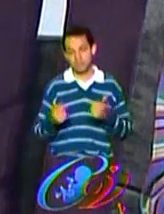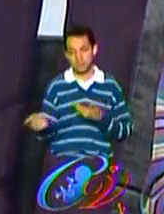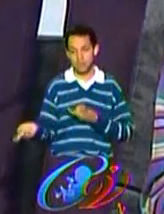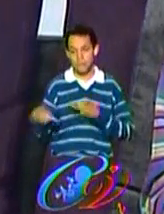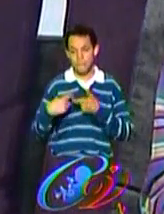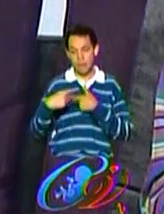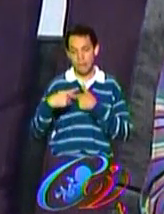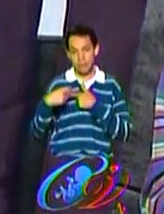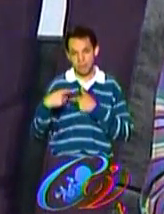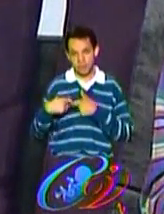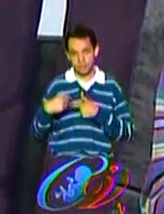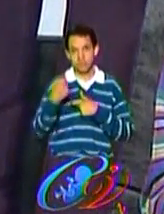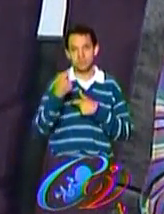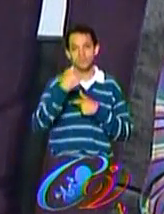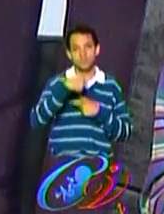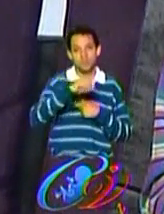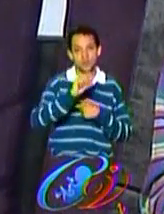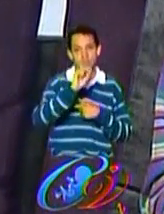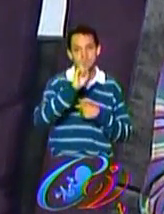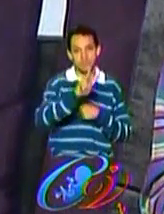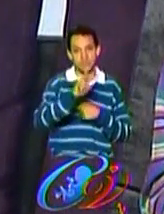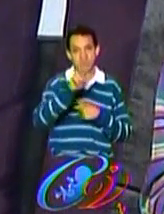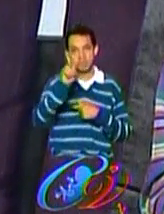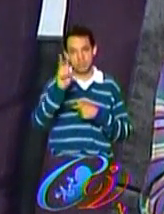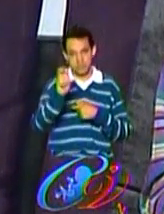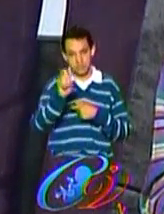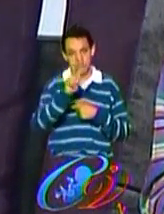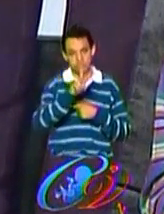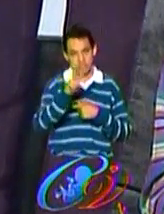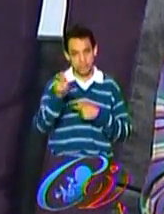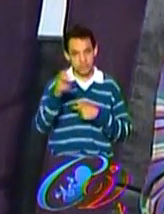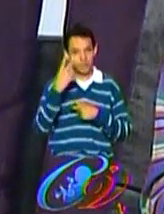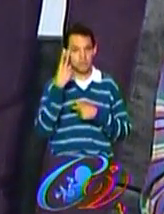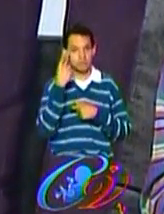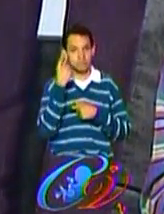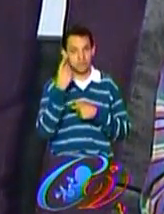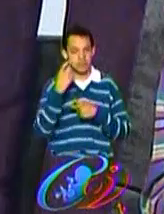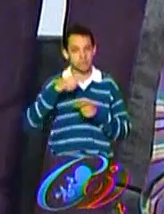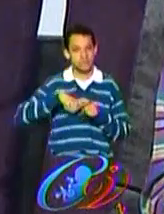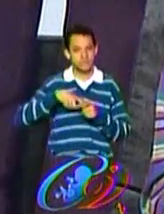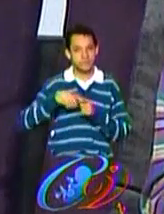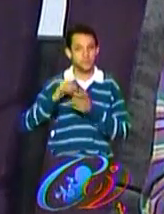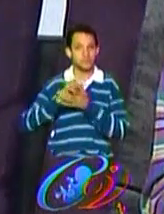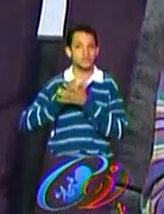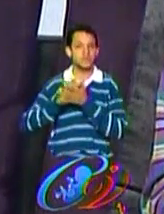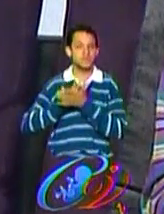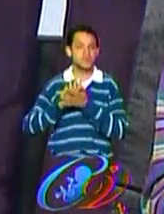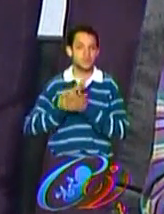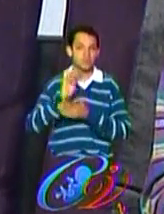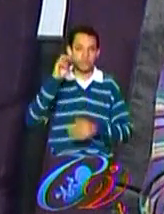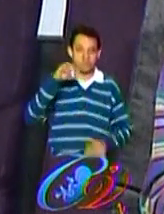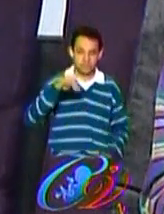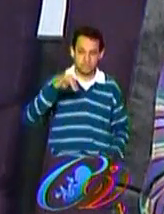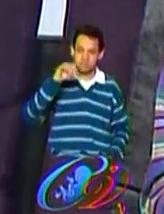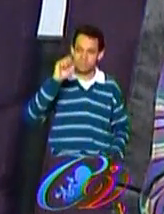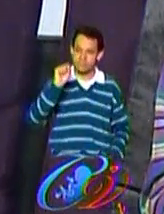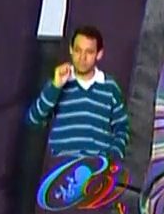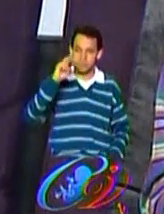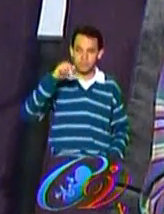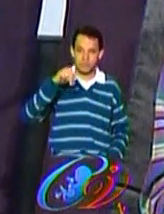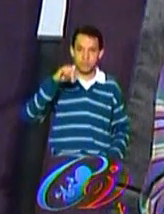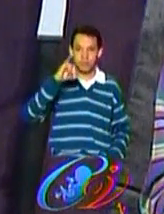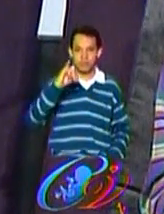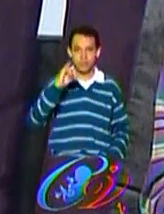cabo el 27 en Pereira. Ustedes pueden tener mayores informes en Manimés Pereira Manizales, también en nuestro